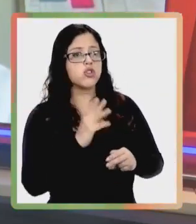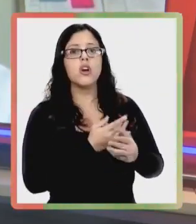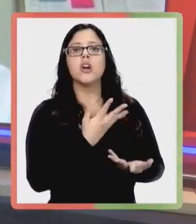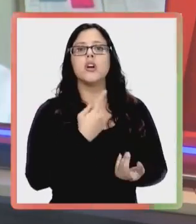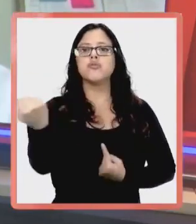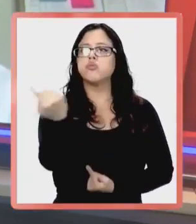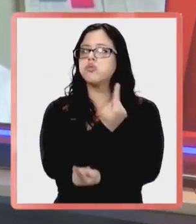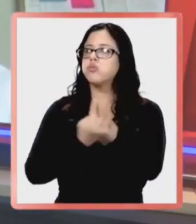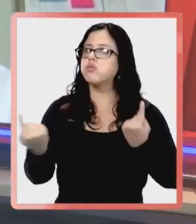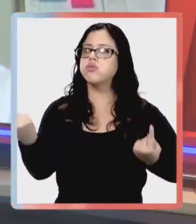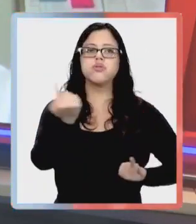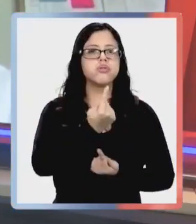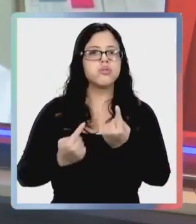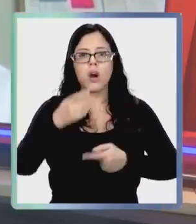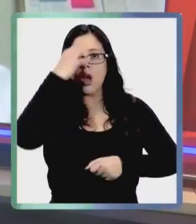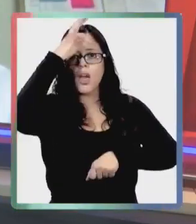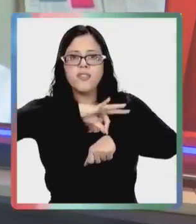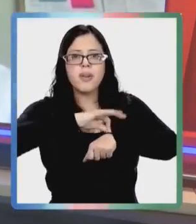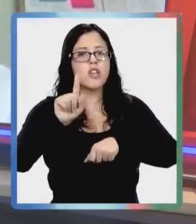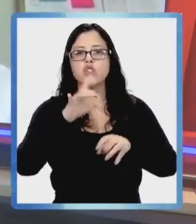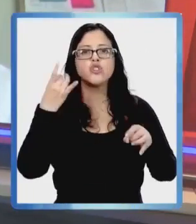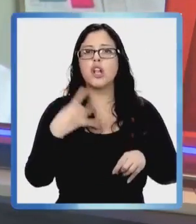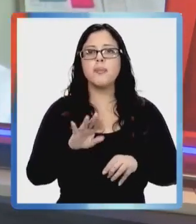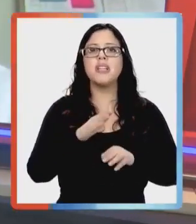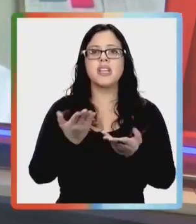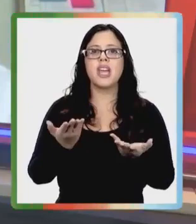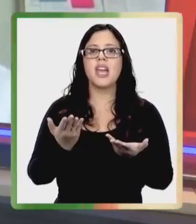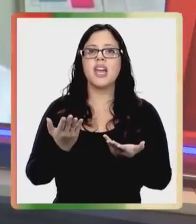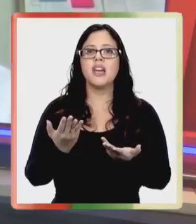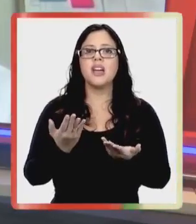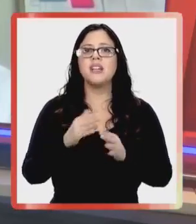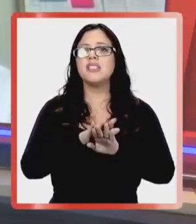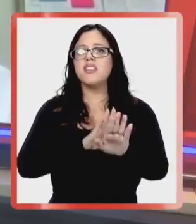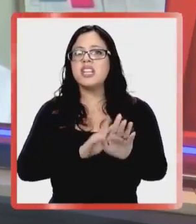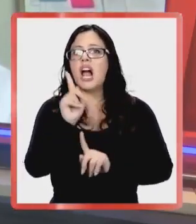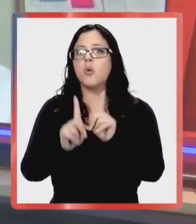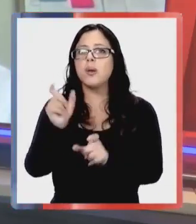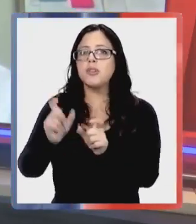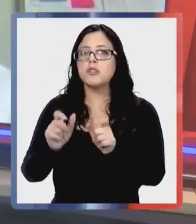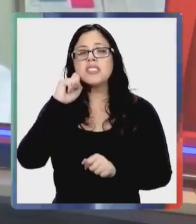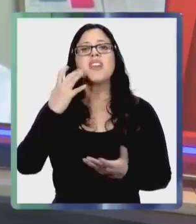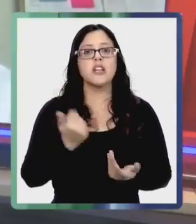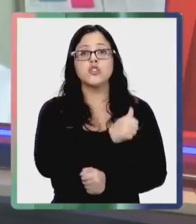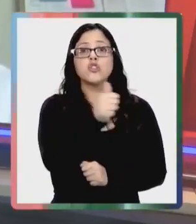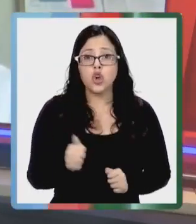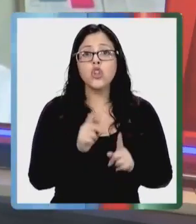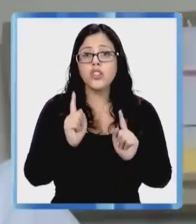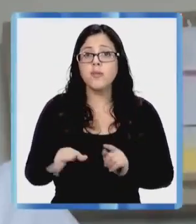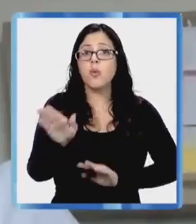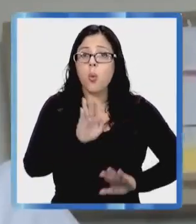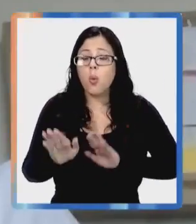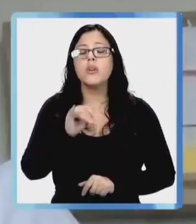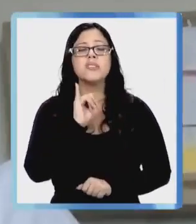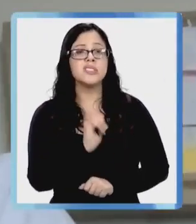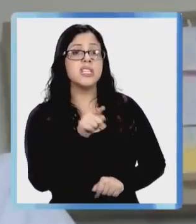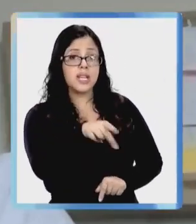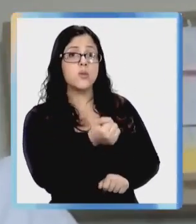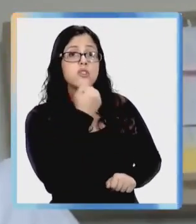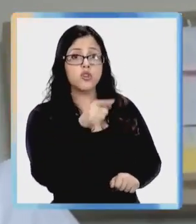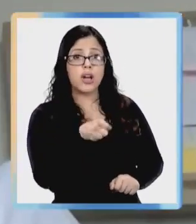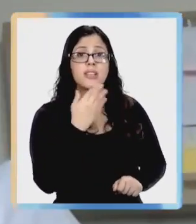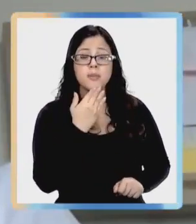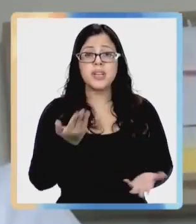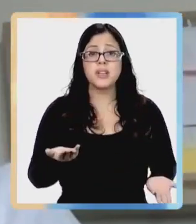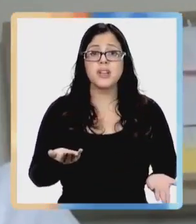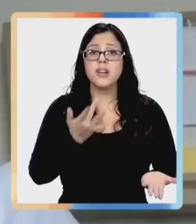circulando por todos lados y llevamos los virus de aquí para allá. Entonces, esto no es que solo hay que aislar a los unos o a los otros, todos. Correcto. Y